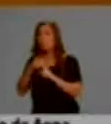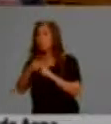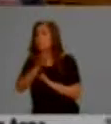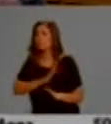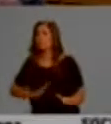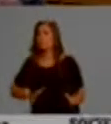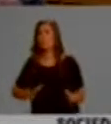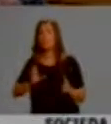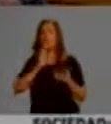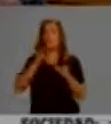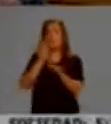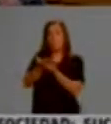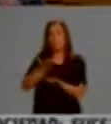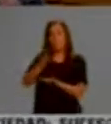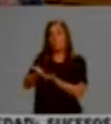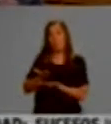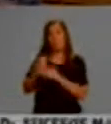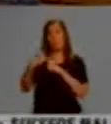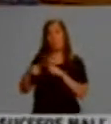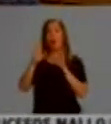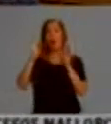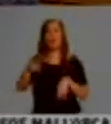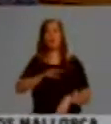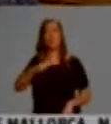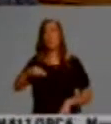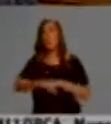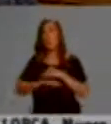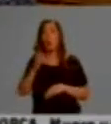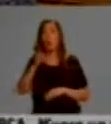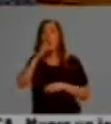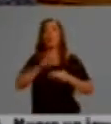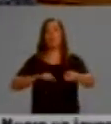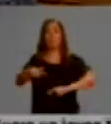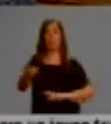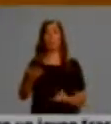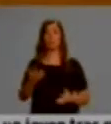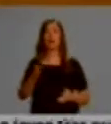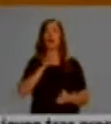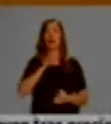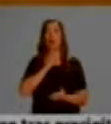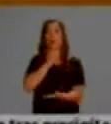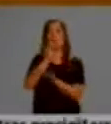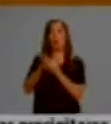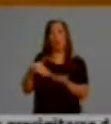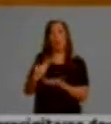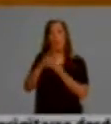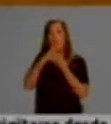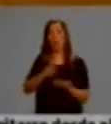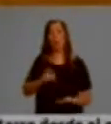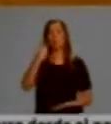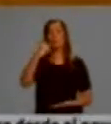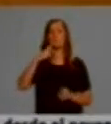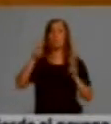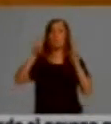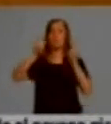positiva. Nada de eso se ha hecho, señor presidente. Al contrario, durante este tiempo hay una